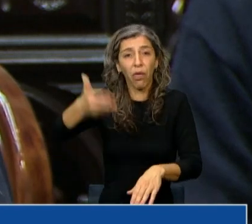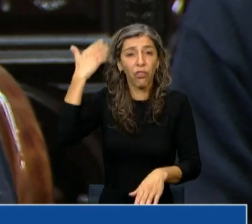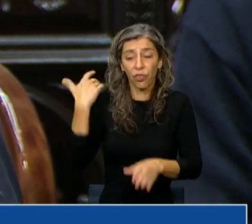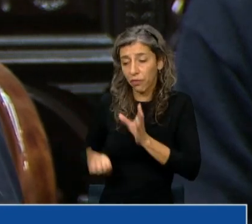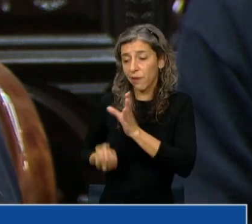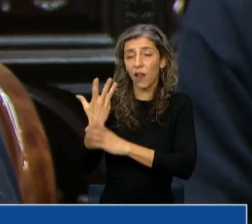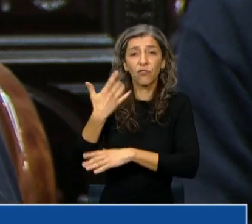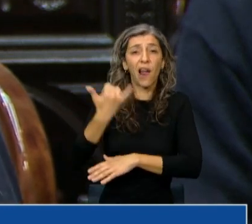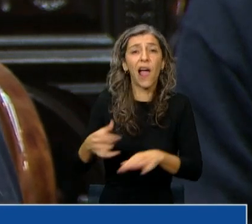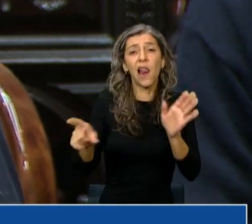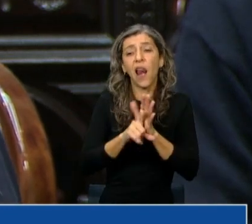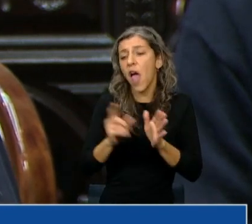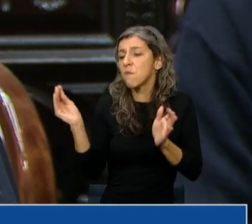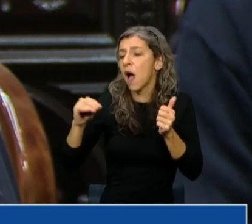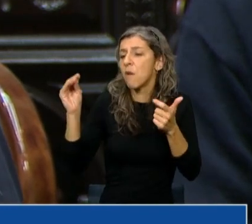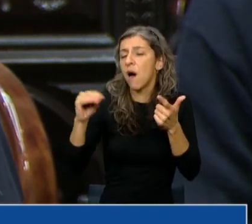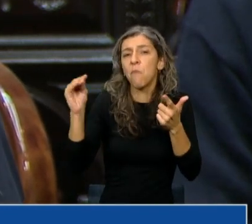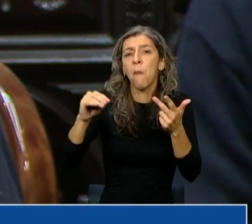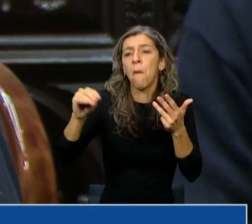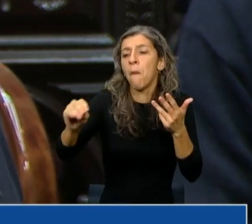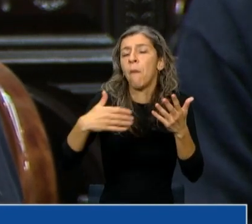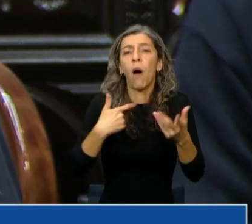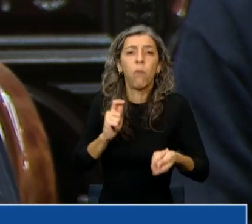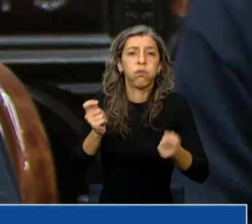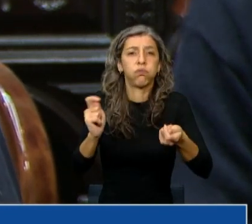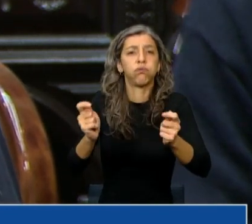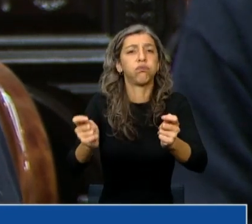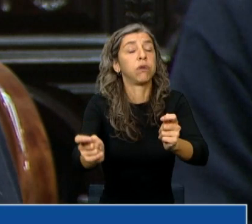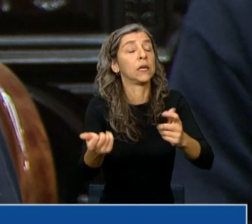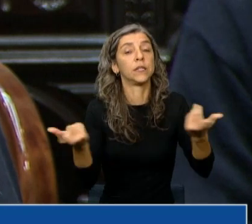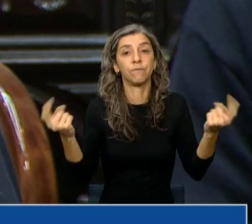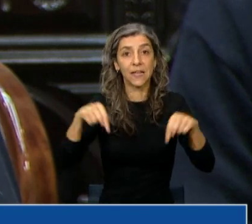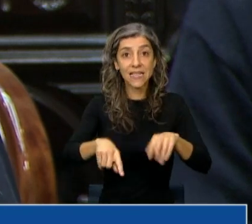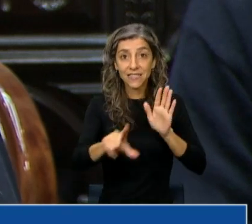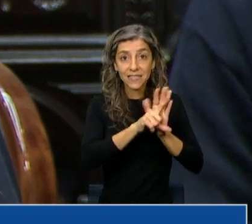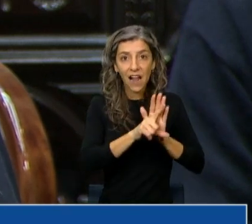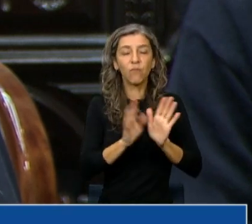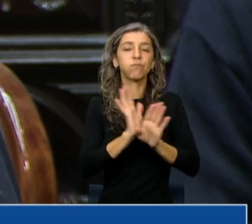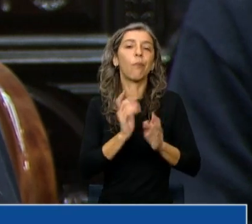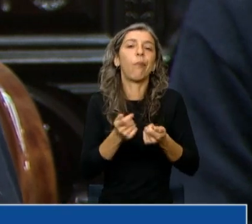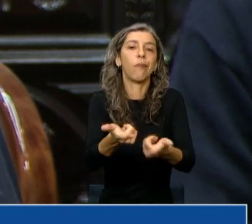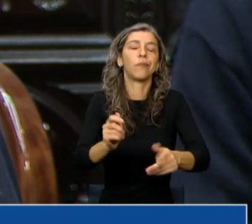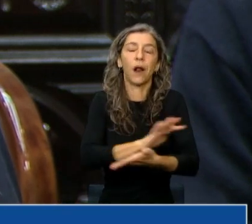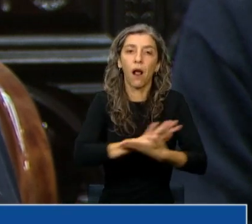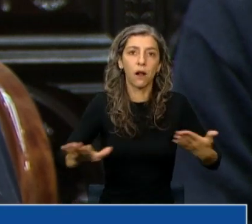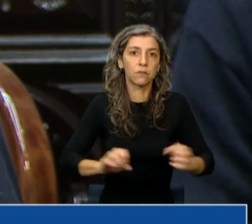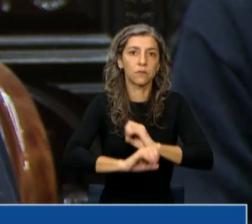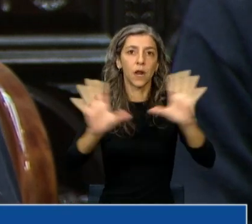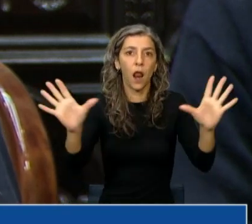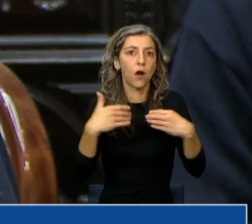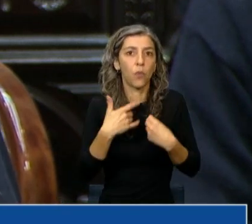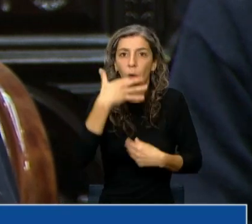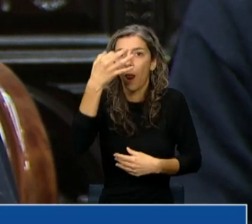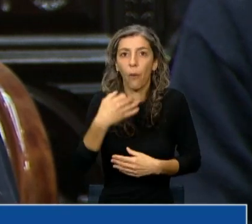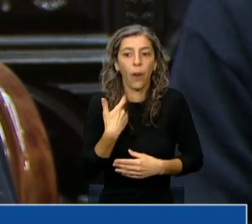tantas leyes complementarias que hoy viene a poner un blanco sobre negro para que no necesitemos un ingeniero de la NASA